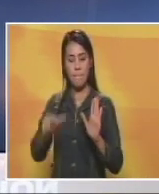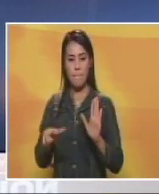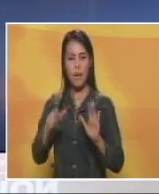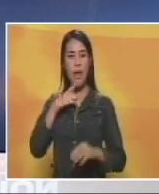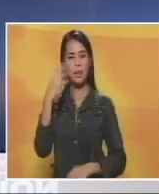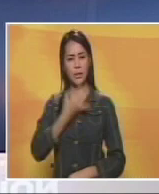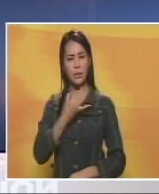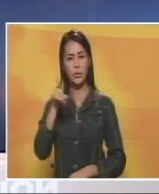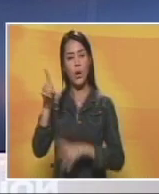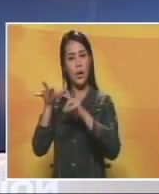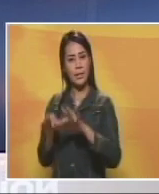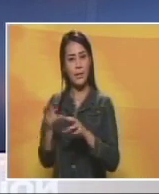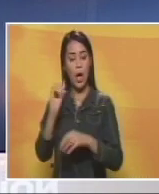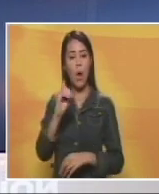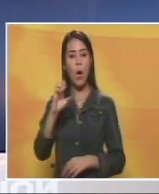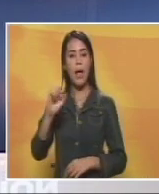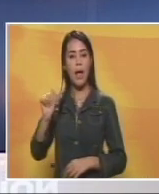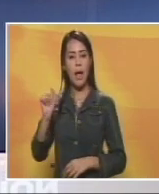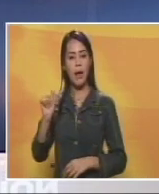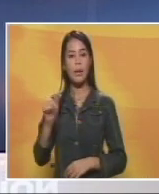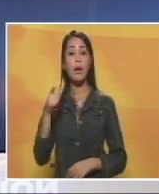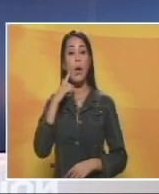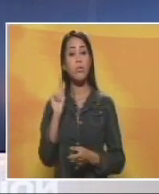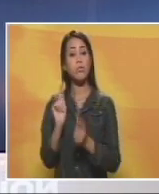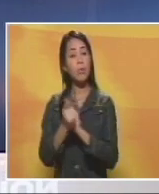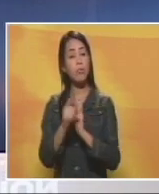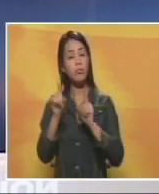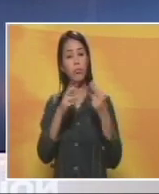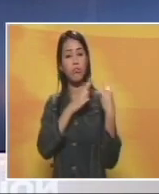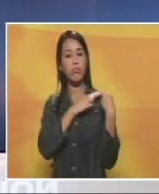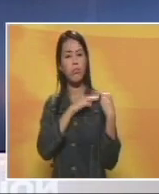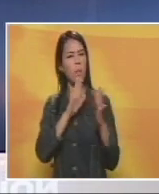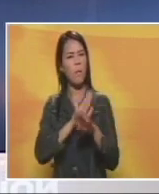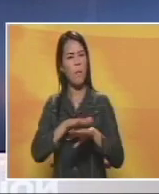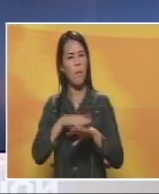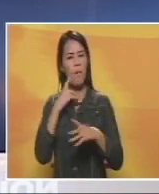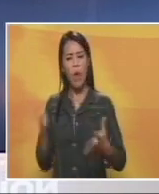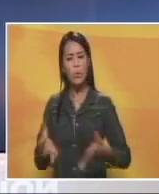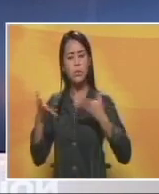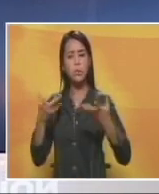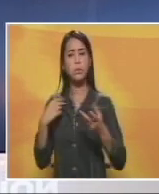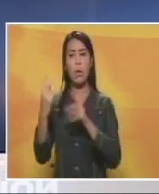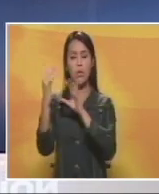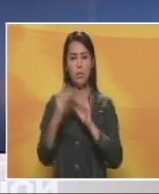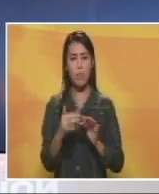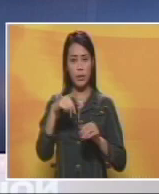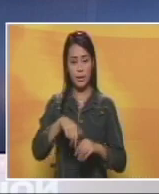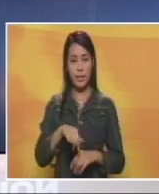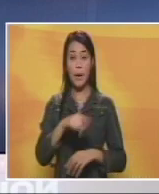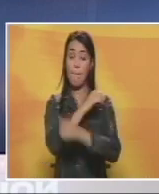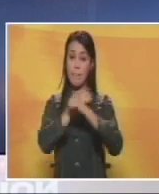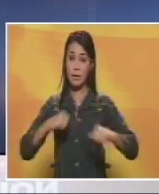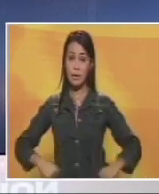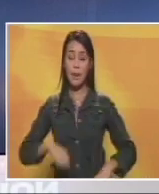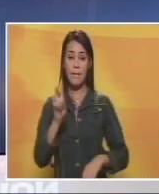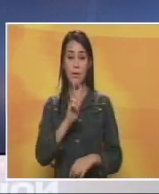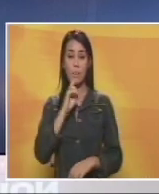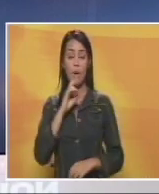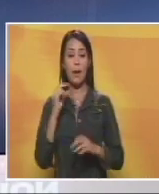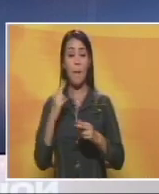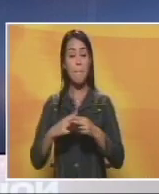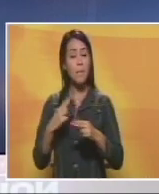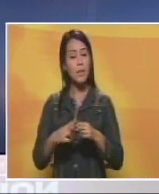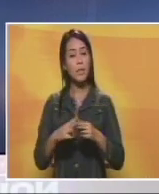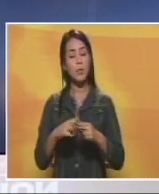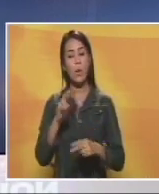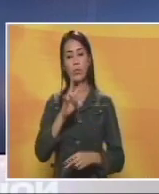Amoroso, aseguró que el secretario de la OEA, Luis Almagro, debe ser removido de su cargo por promover la intervención militar contra Venezuela y poner en riesgo a